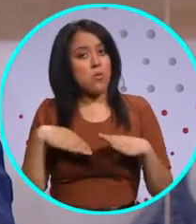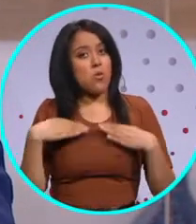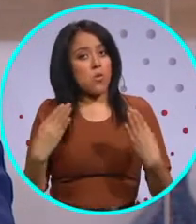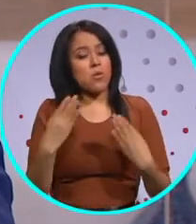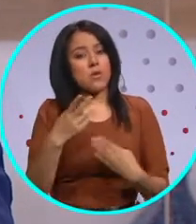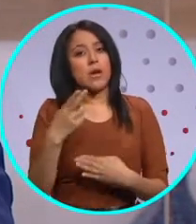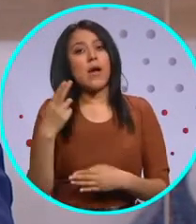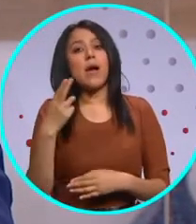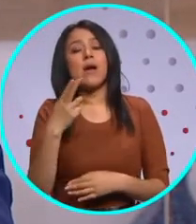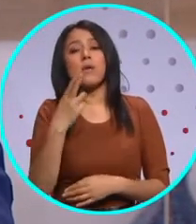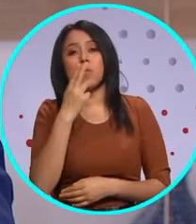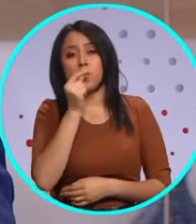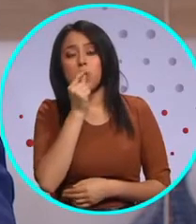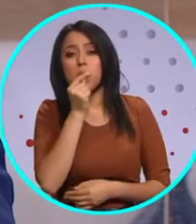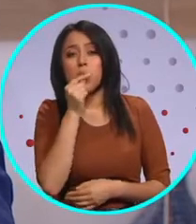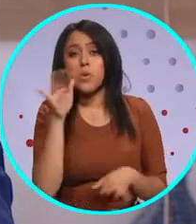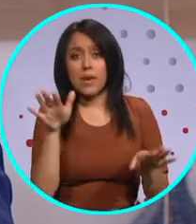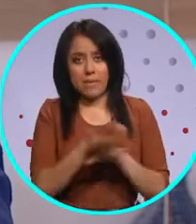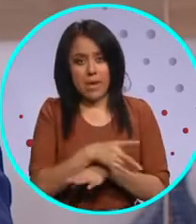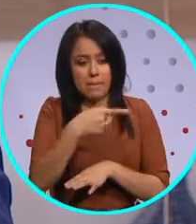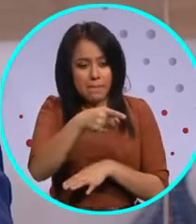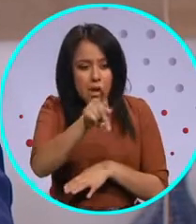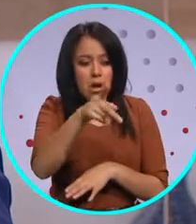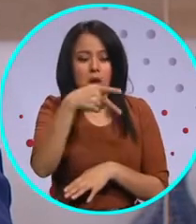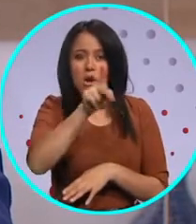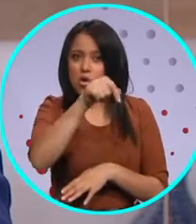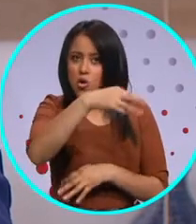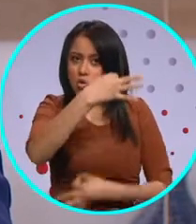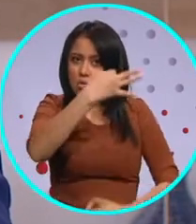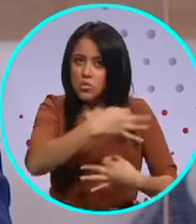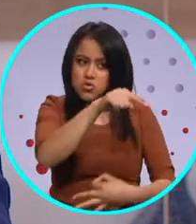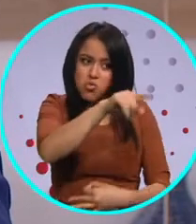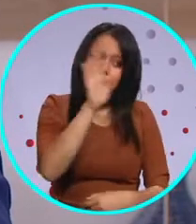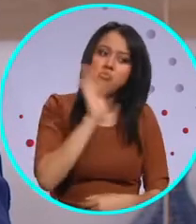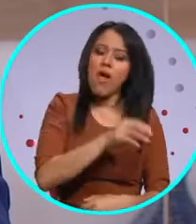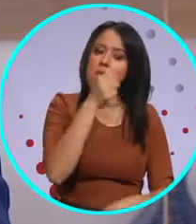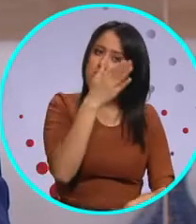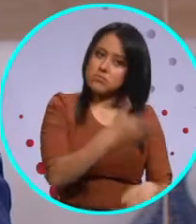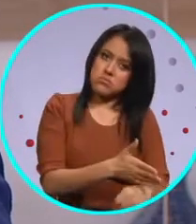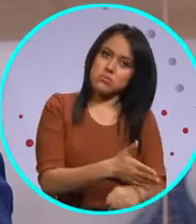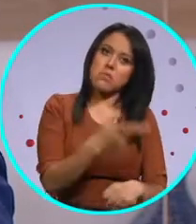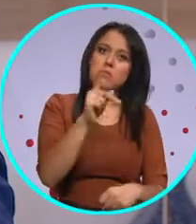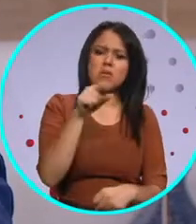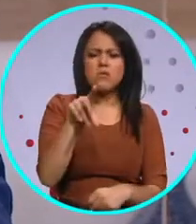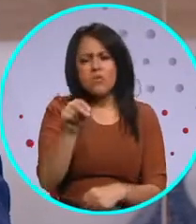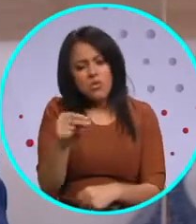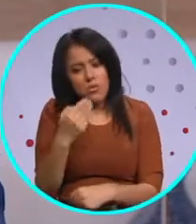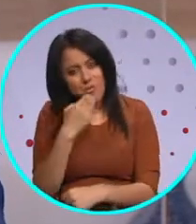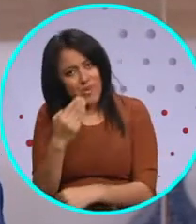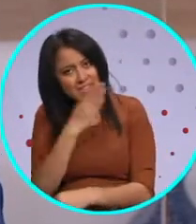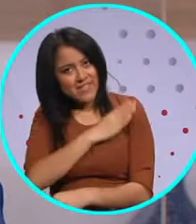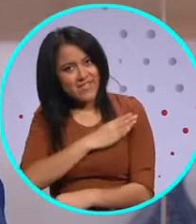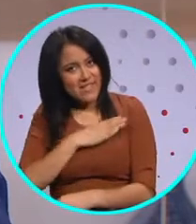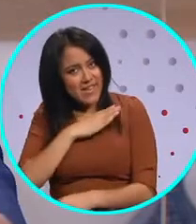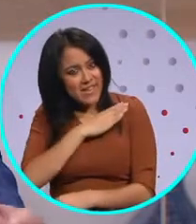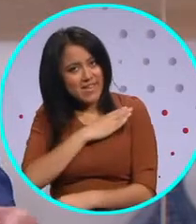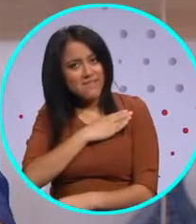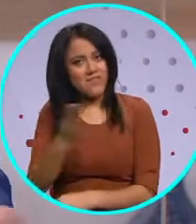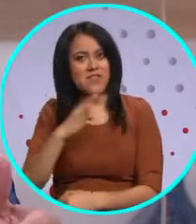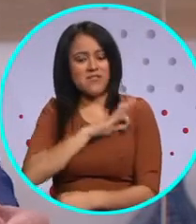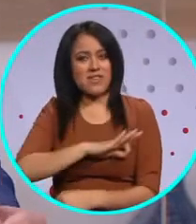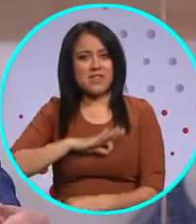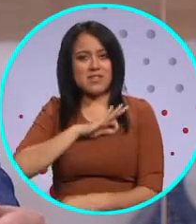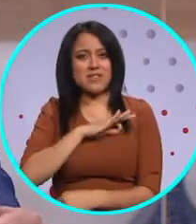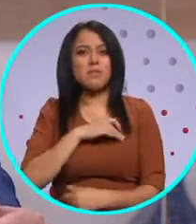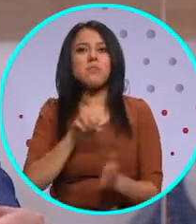juicio justo era un mal proceder que le carga todo el calor pero encuentro ceder porque no me lo festejan pero ahí estamos listos para esa denuncia